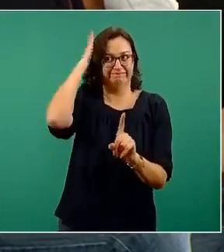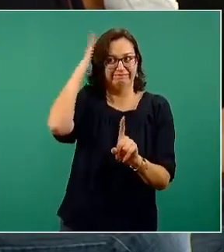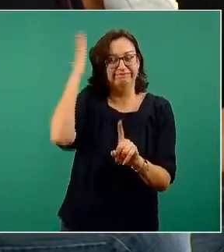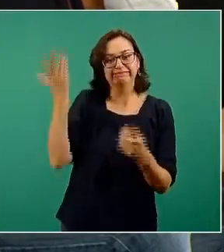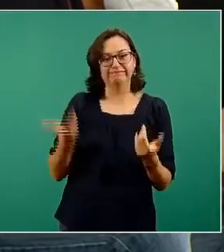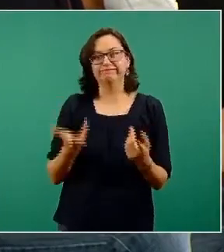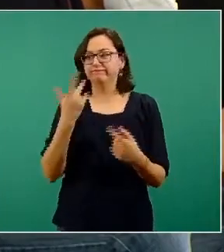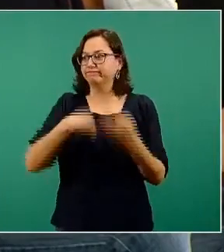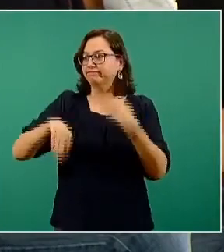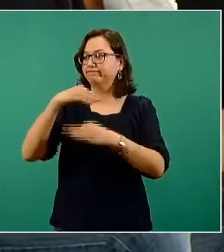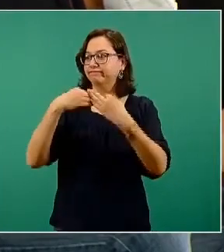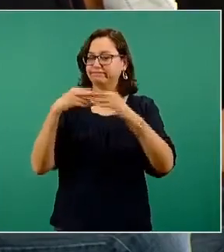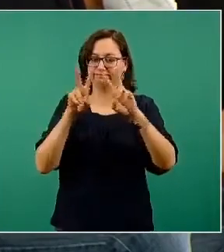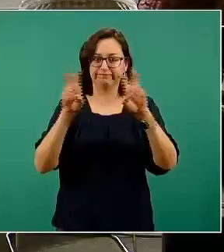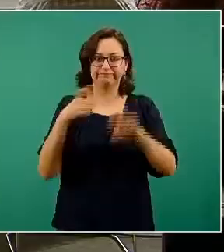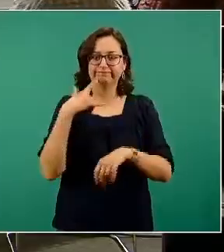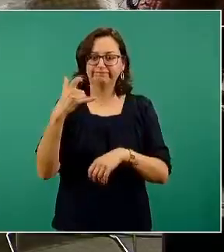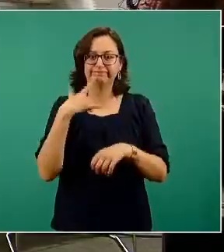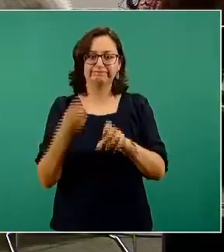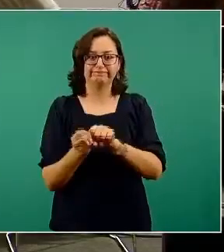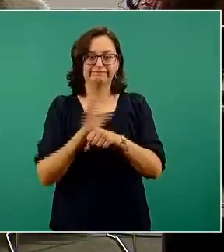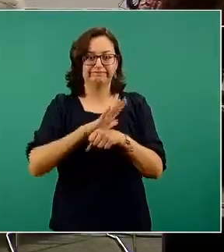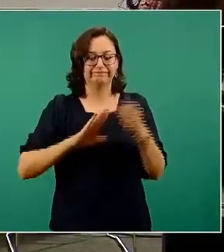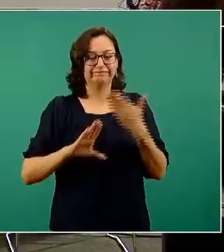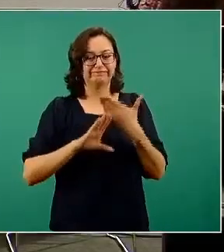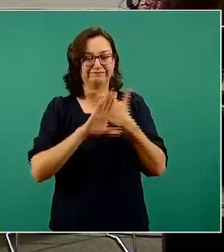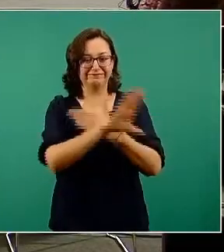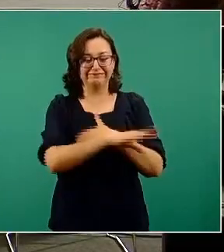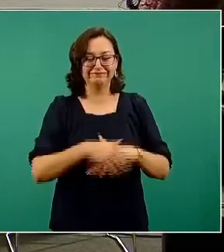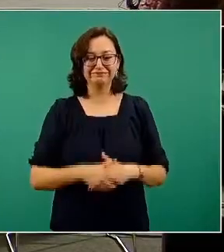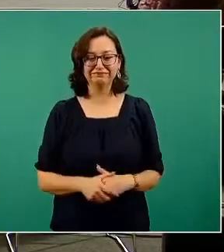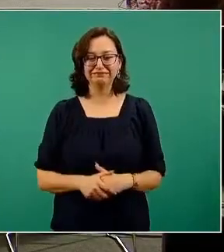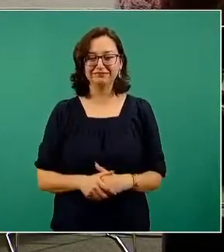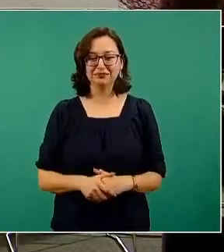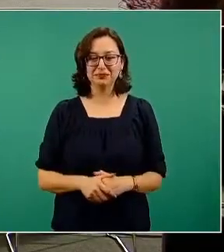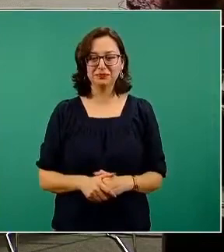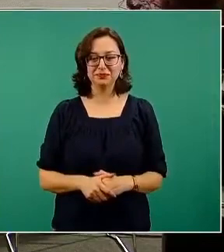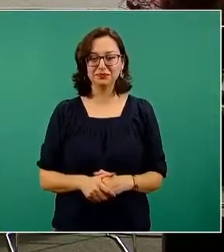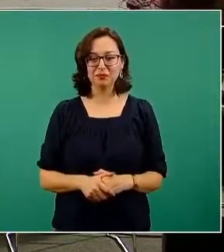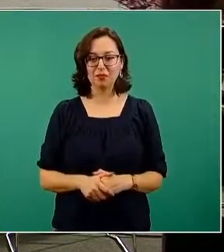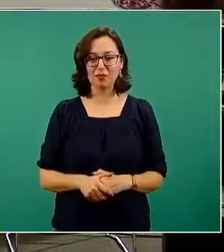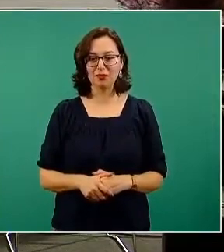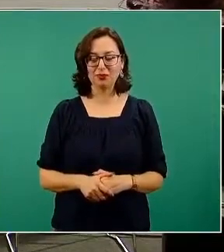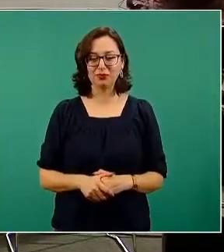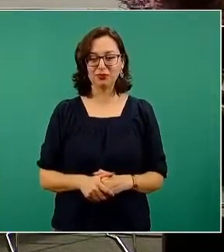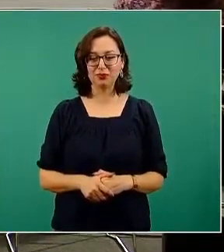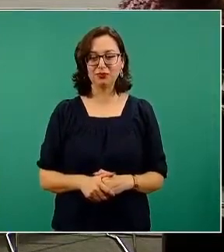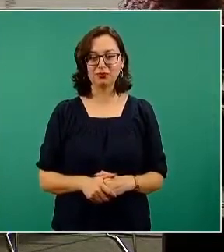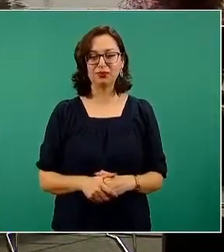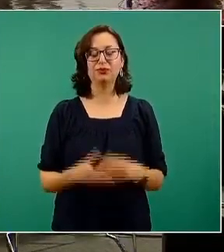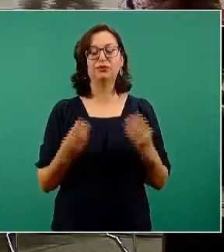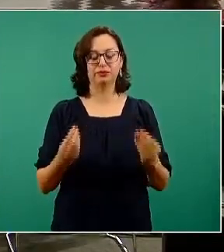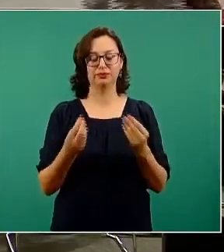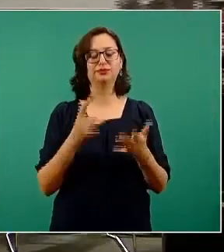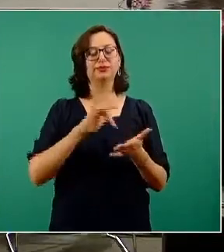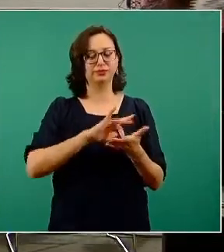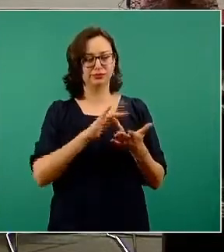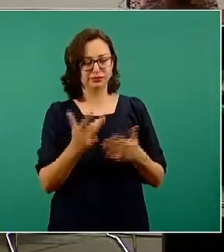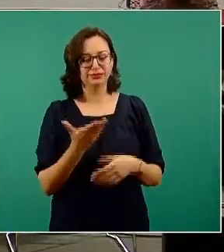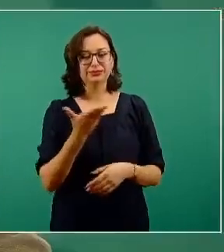esfuerzo de lucha contra el COVID. Gracias. Gracias por la pregunta y por el interés y por el seguimiento estrecho.